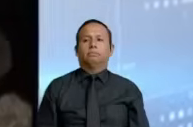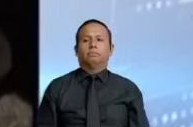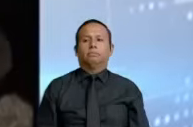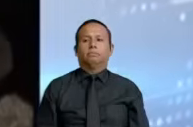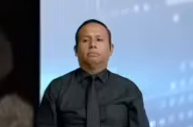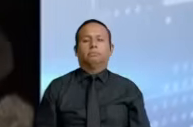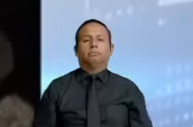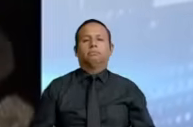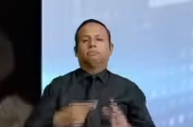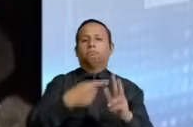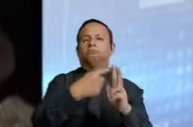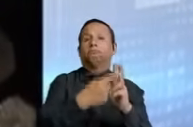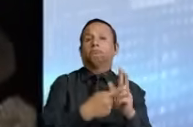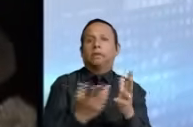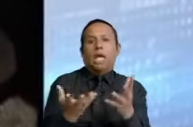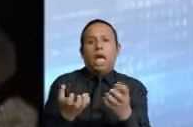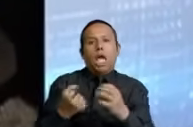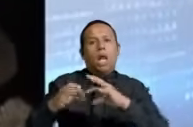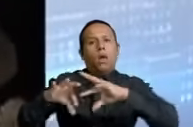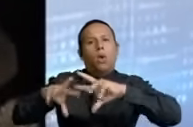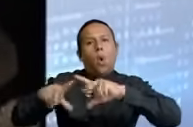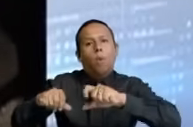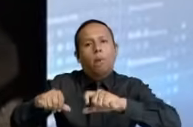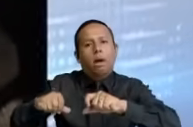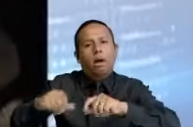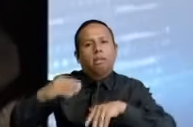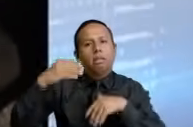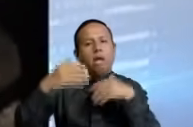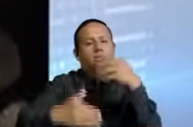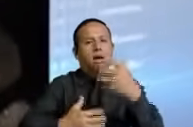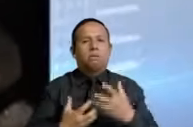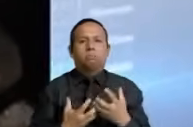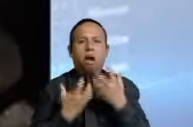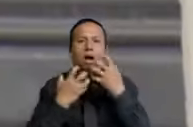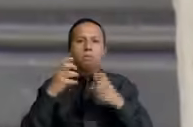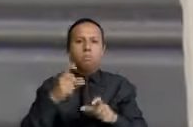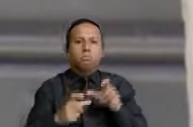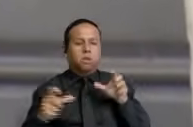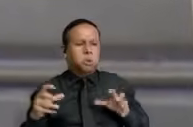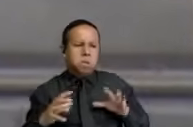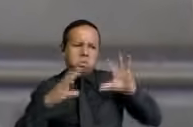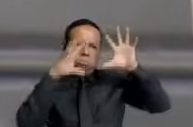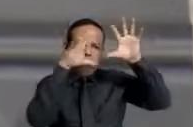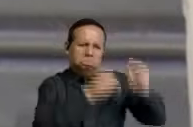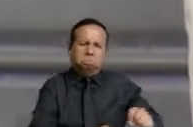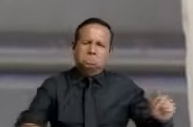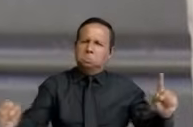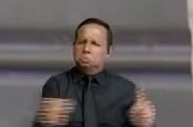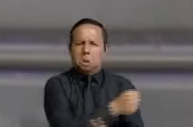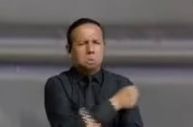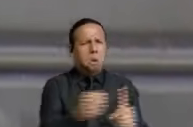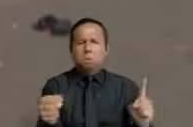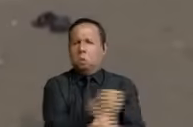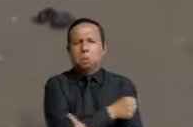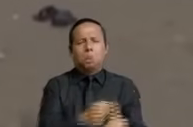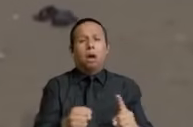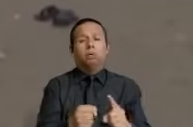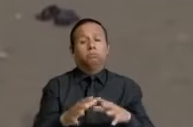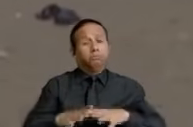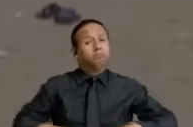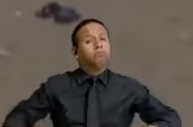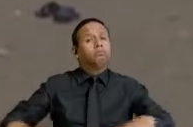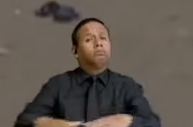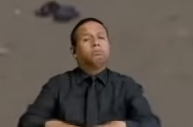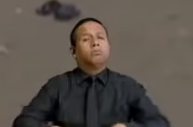Fueron por lana y salieron trasquilados pretendían asaltar a los habitantes de un populoso